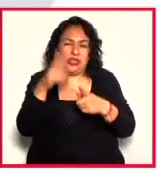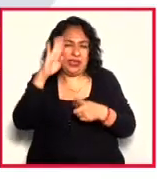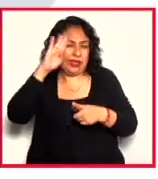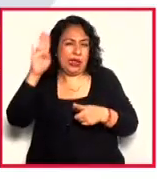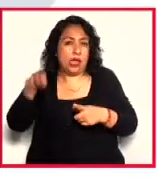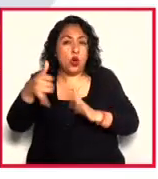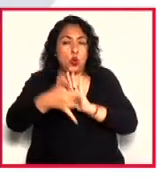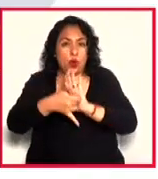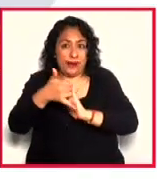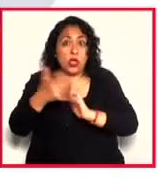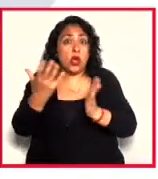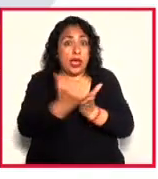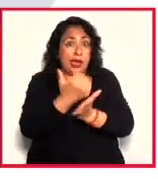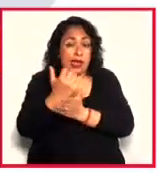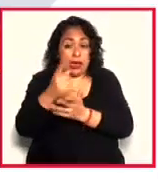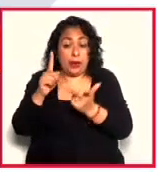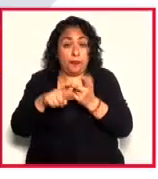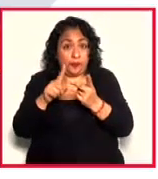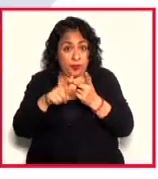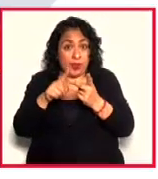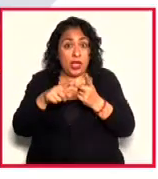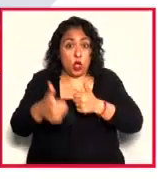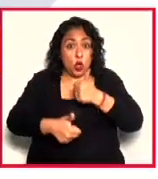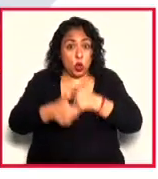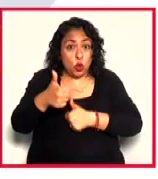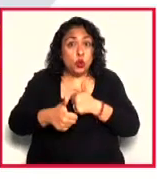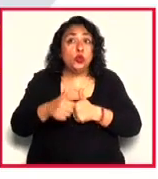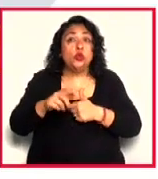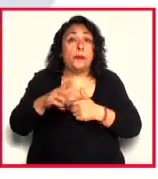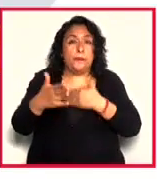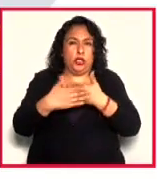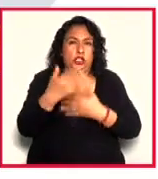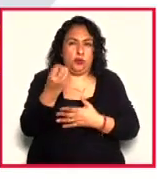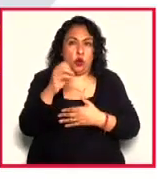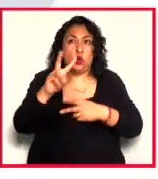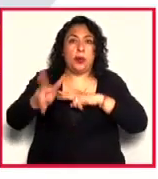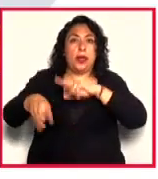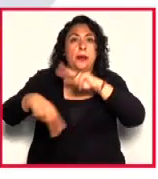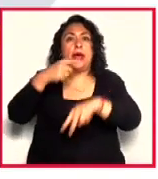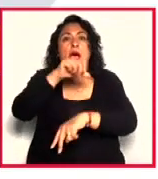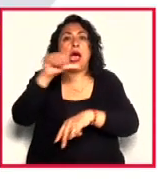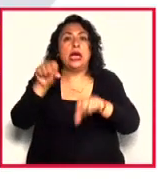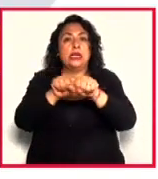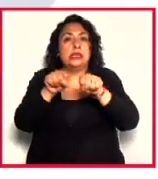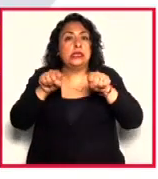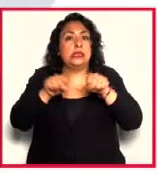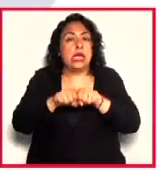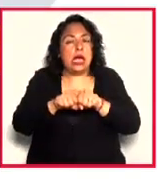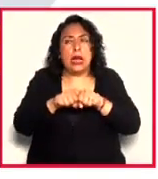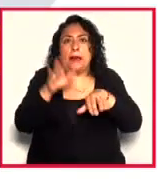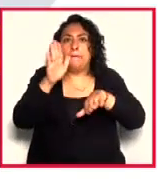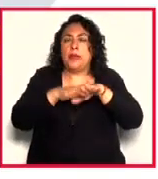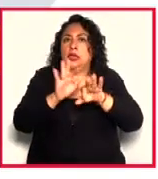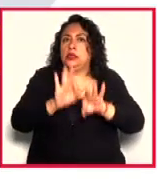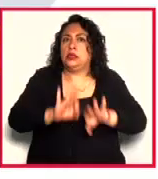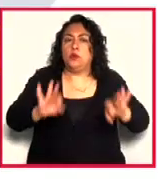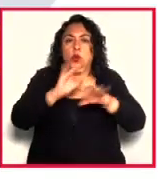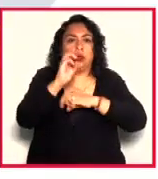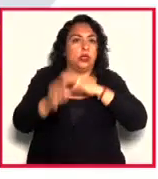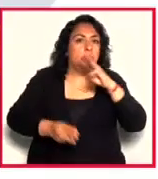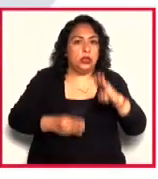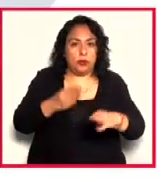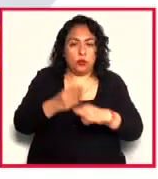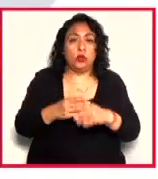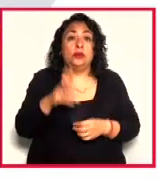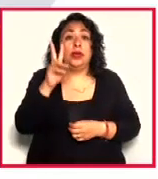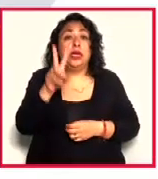York. Este último certamen lo llevará en octubre a presentarse en una de las salas de mayor prestigio del mundo. Pues estoy muy,